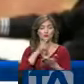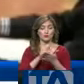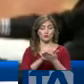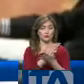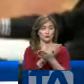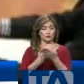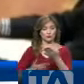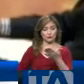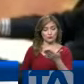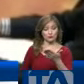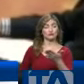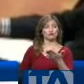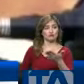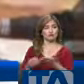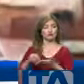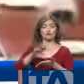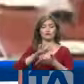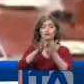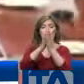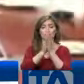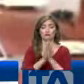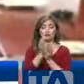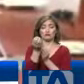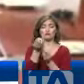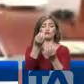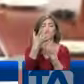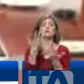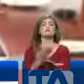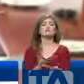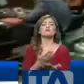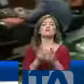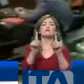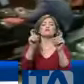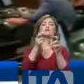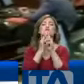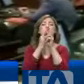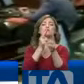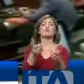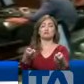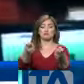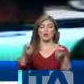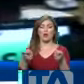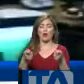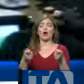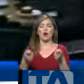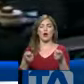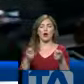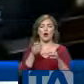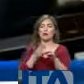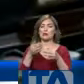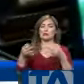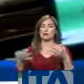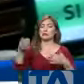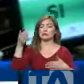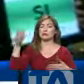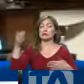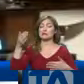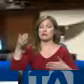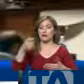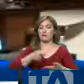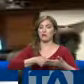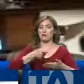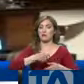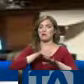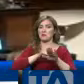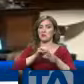y la asamblea de xavi tardó solicitando la información sobre este caso y también estar al tanto de la intención de seguir un juicio político para el que ya se estarían recogiendo